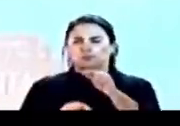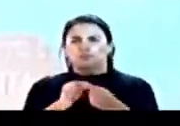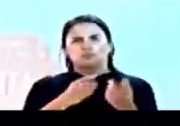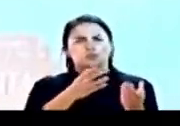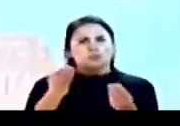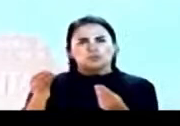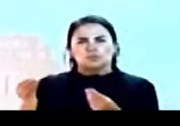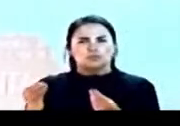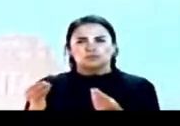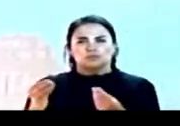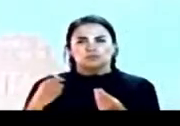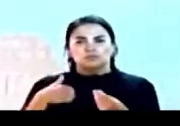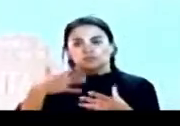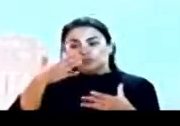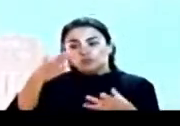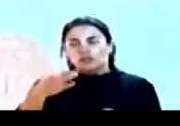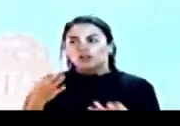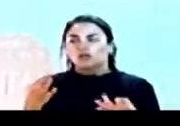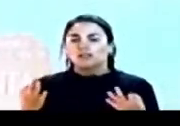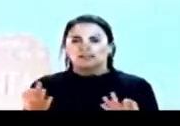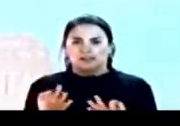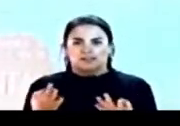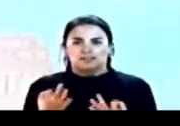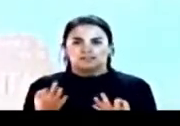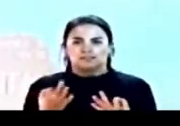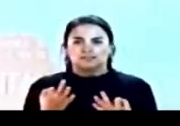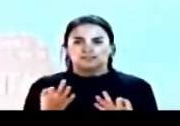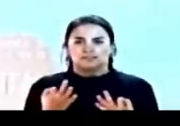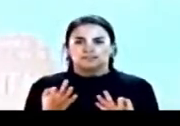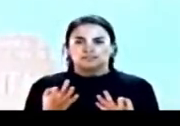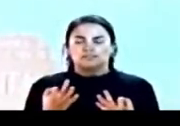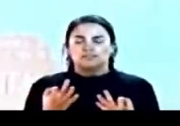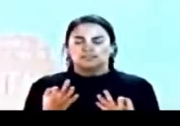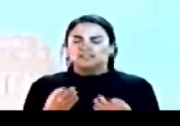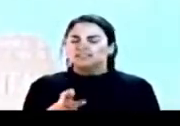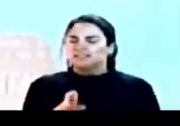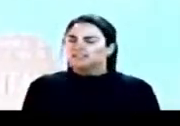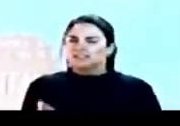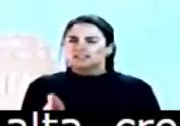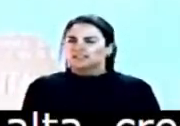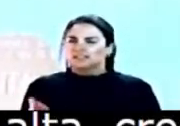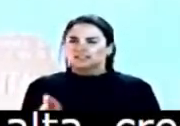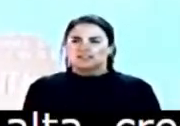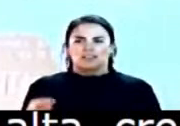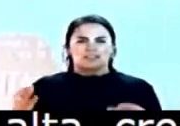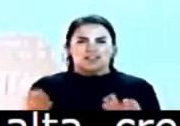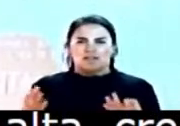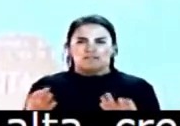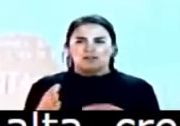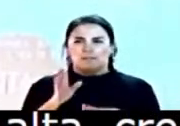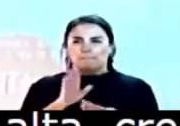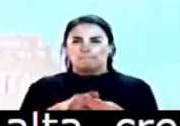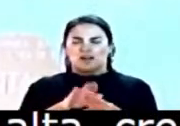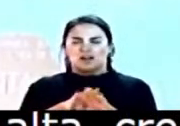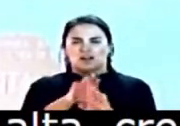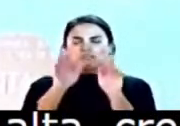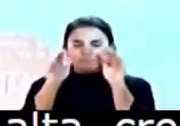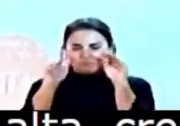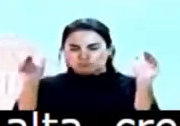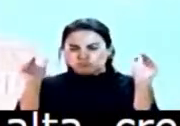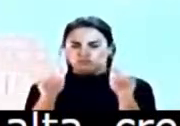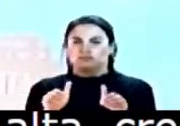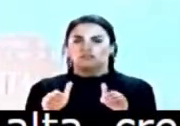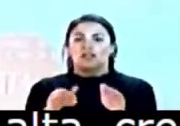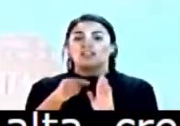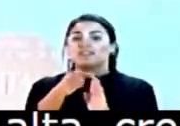creo que habría que hacer especial hincapié en poner el foco en